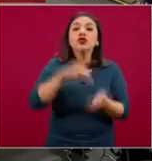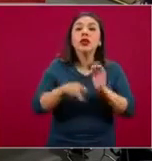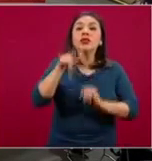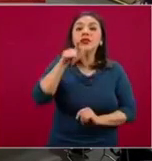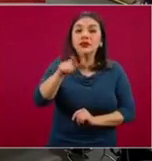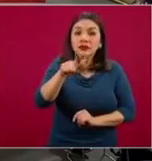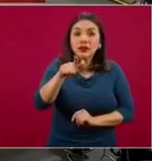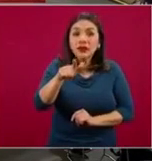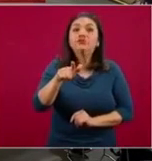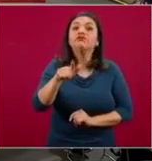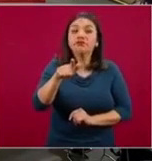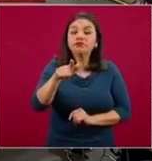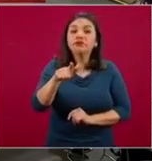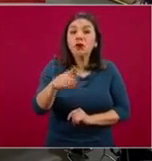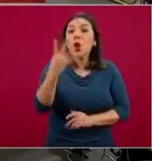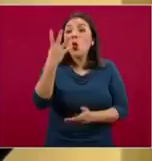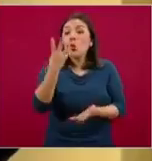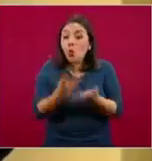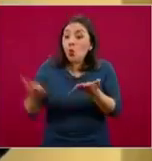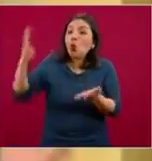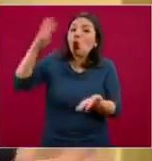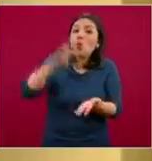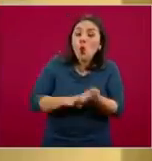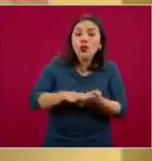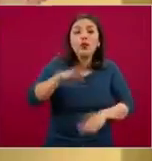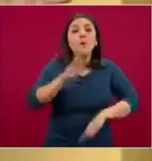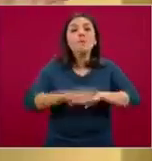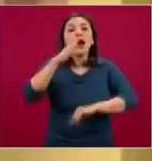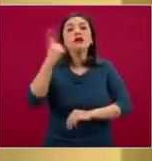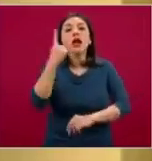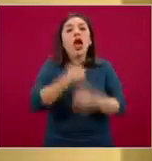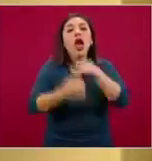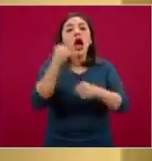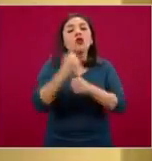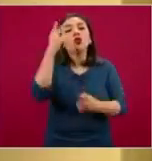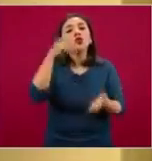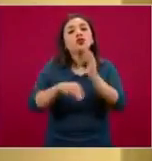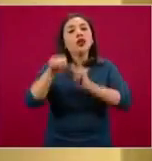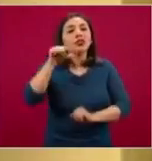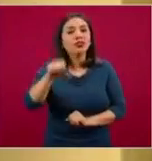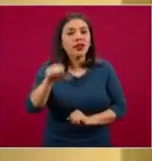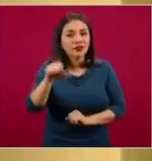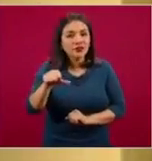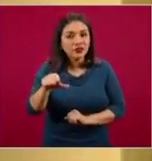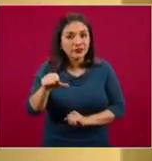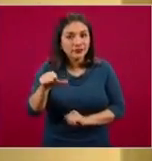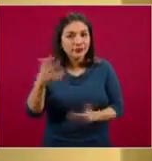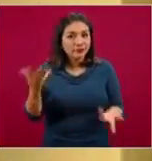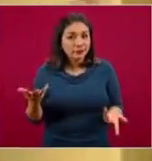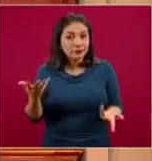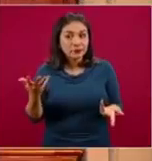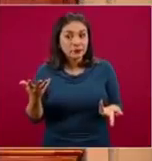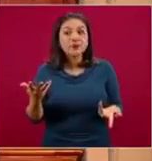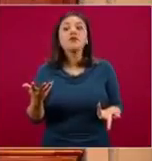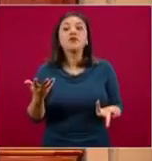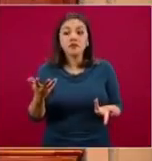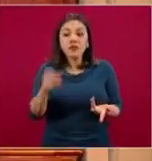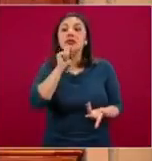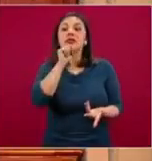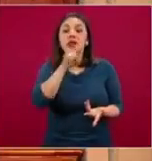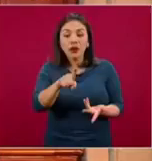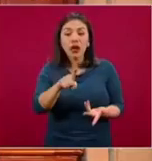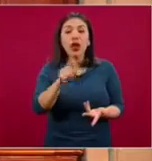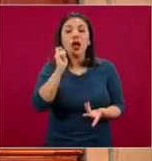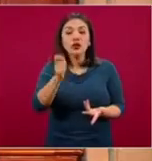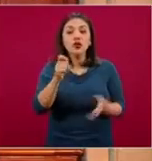2017 y es prácticamente 4 veces más el avance de lo que teníamos en el 2016. Además de que la meta, dado